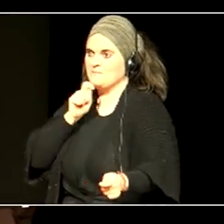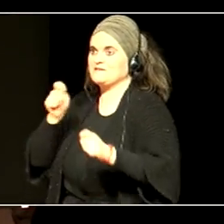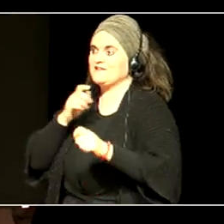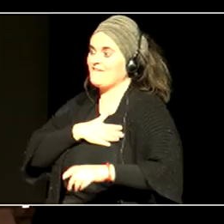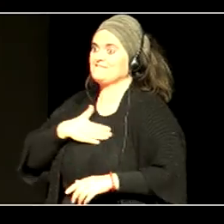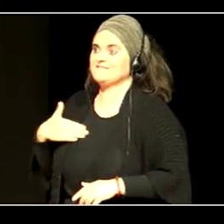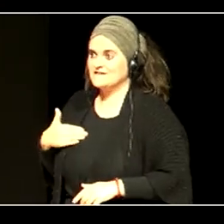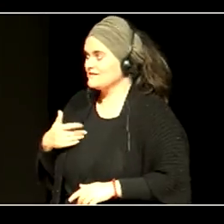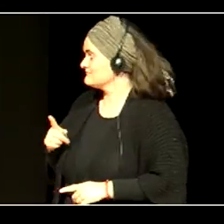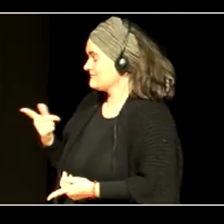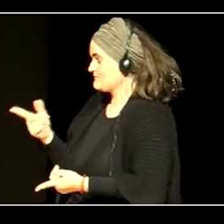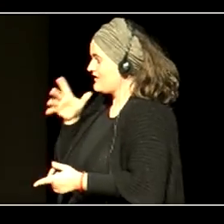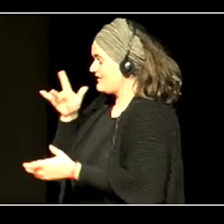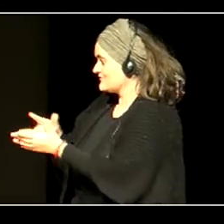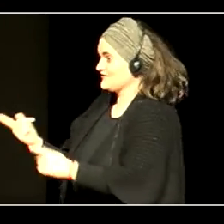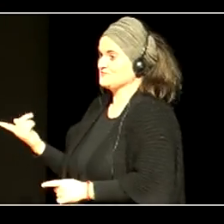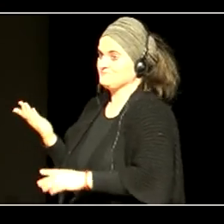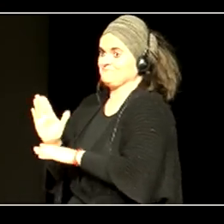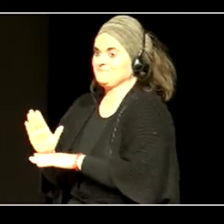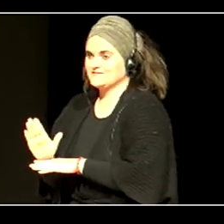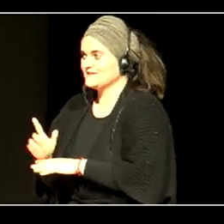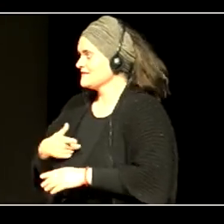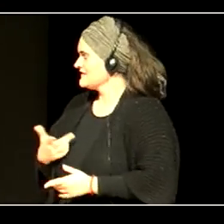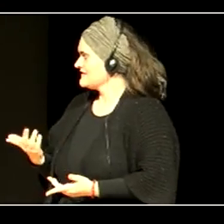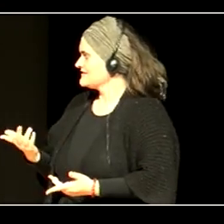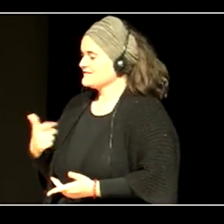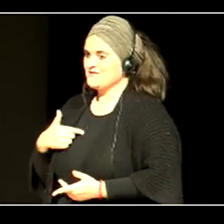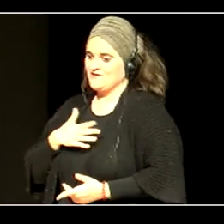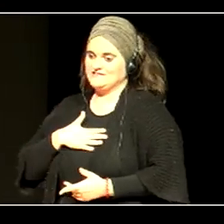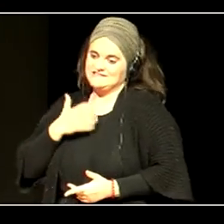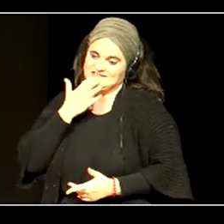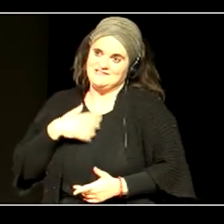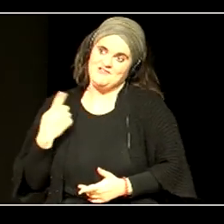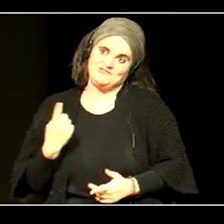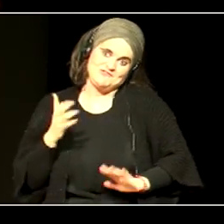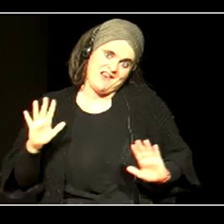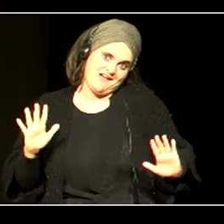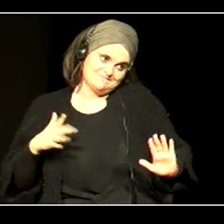bueno begat arain horregatik igual bakri geld